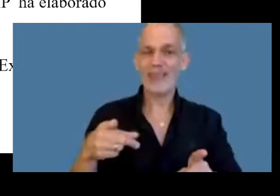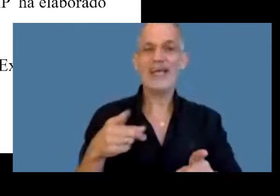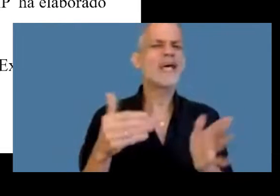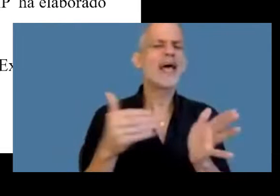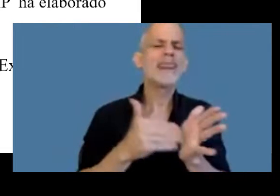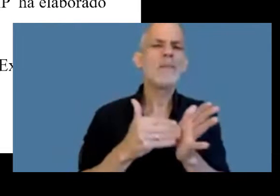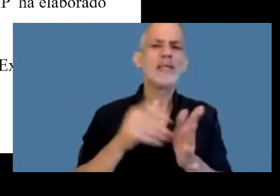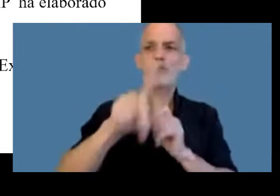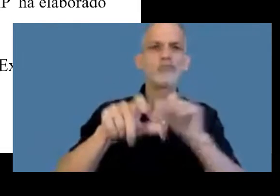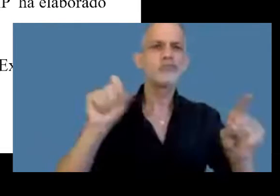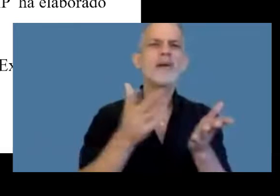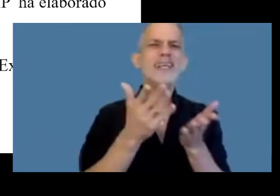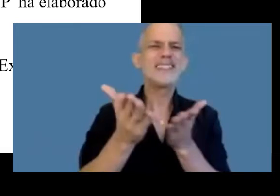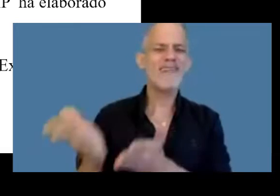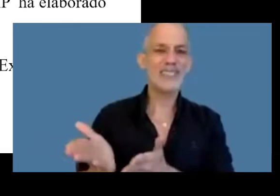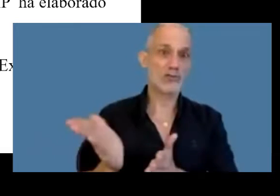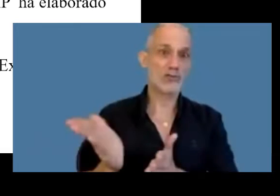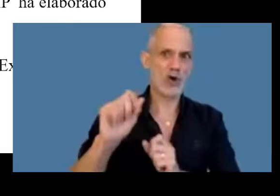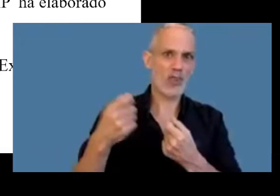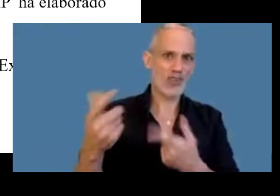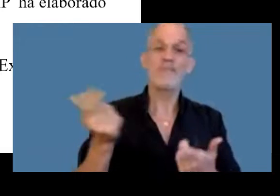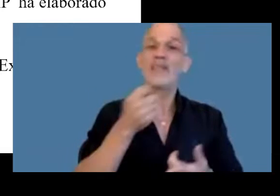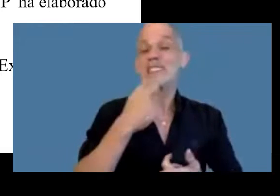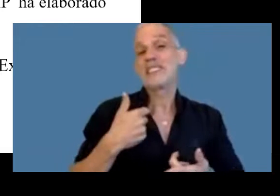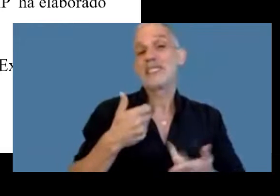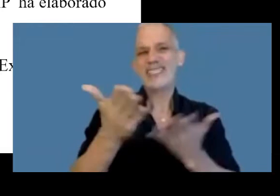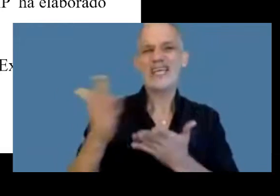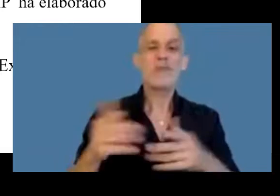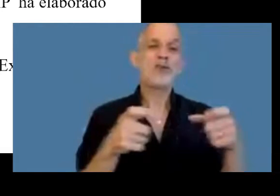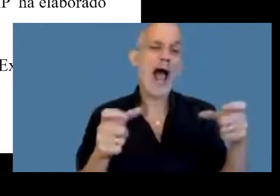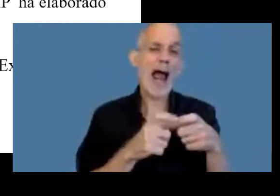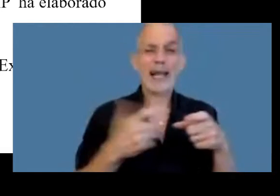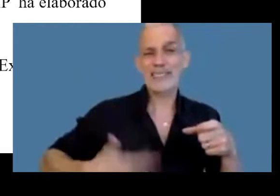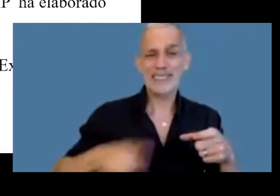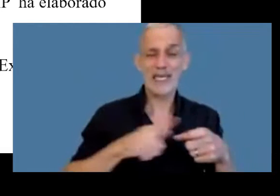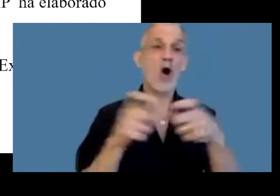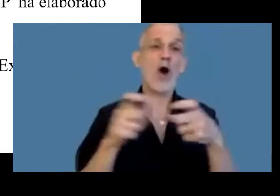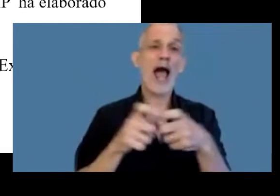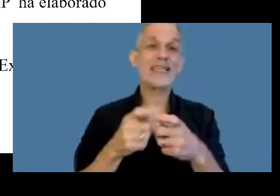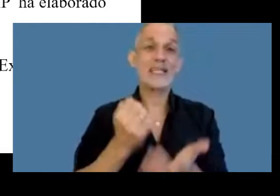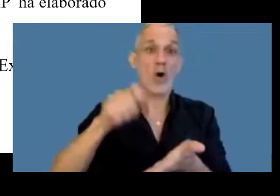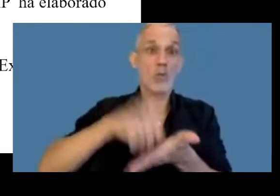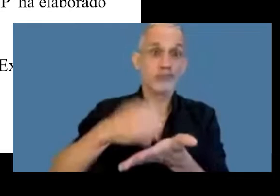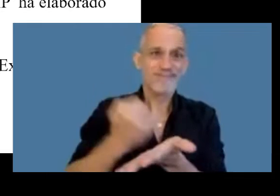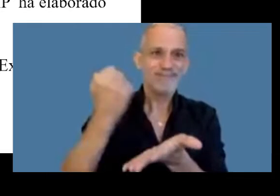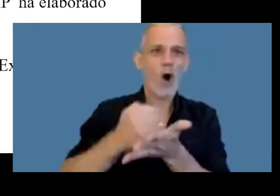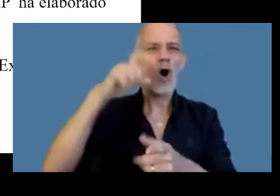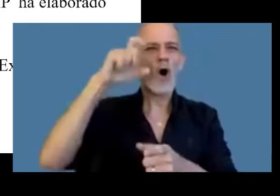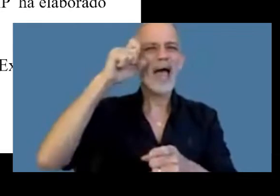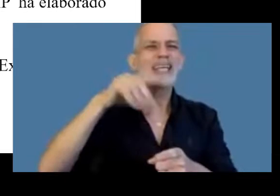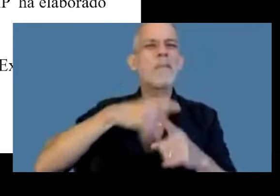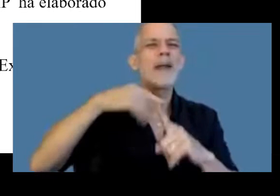de servicio, si es servicio de cartas simples, carta certificada o expresa, entrega